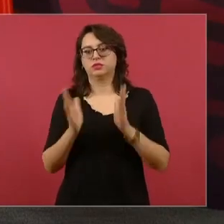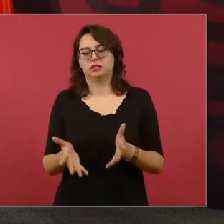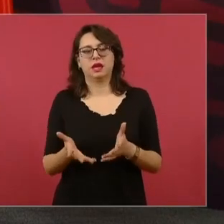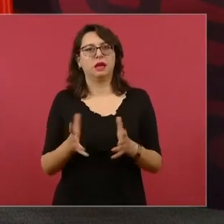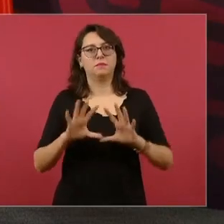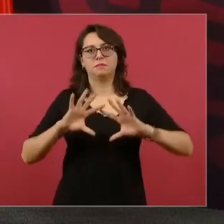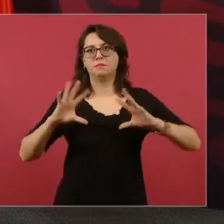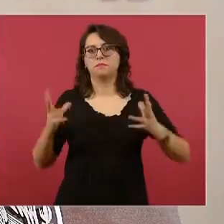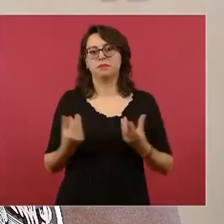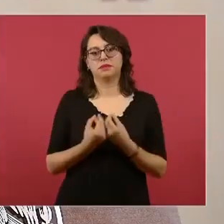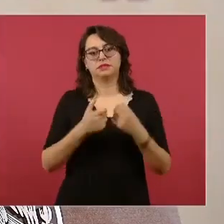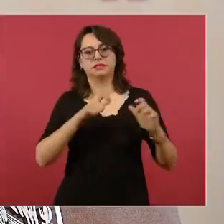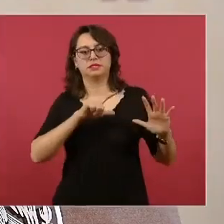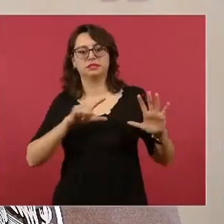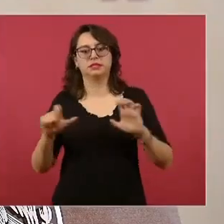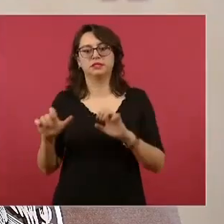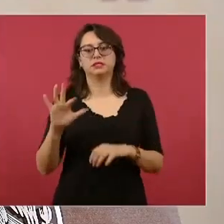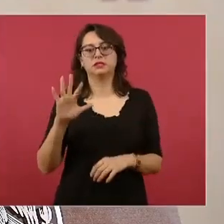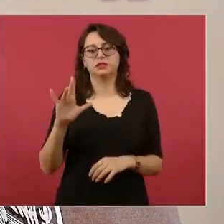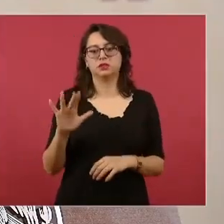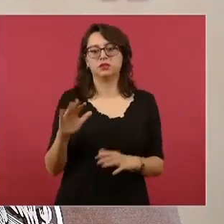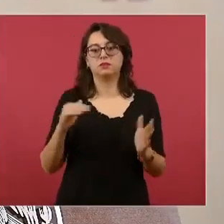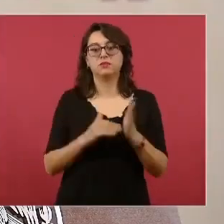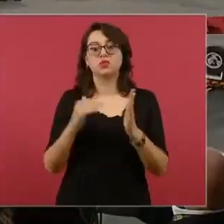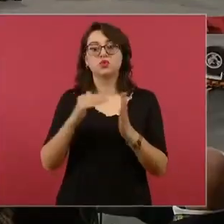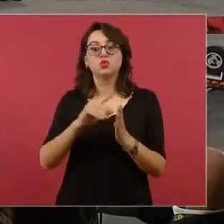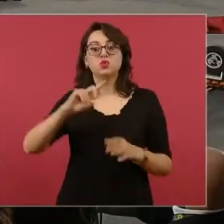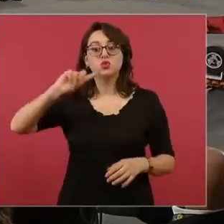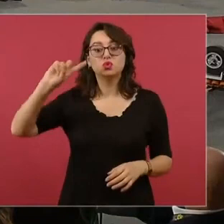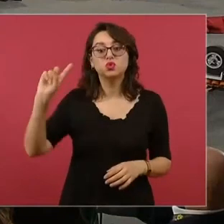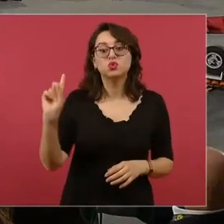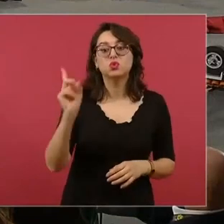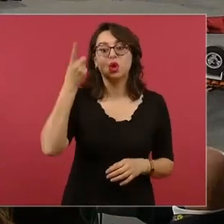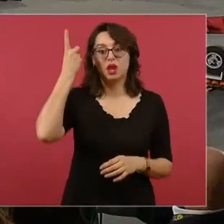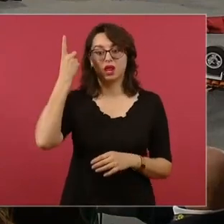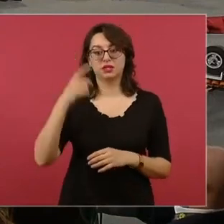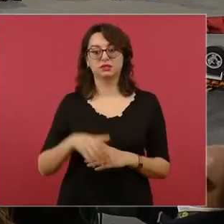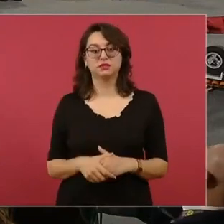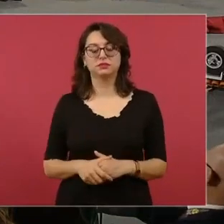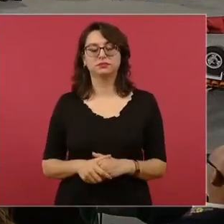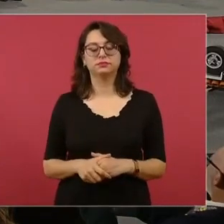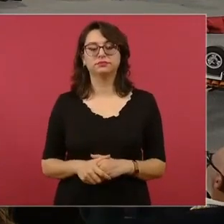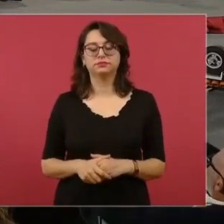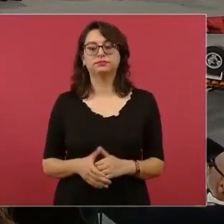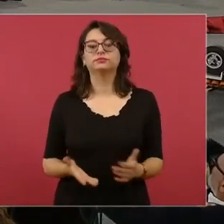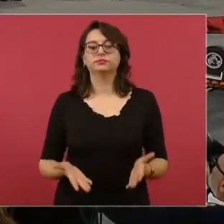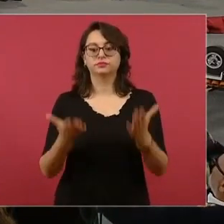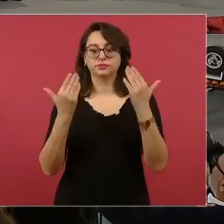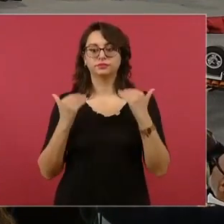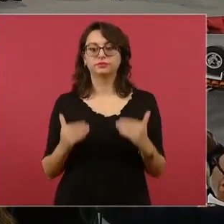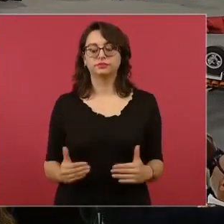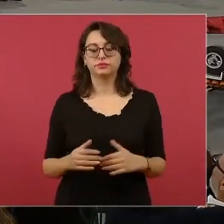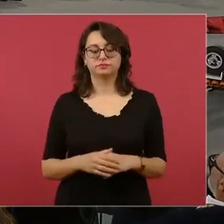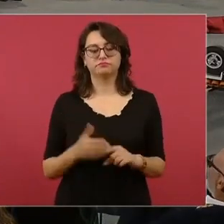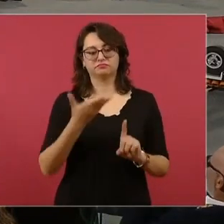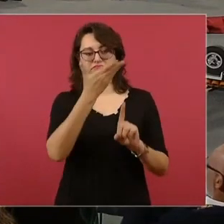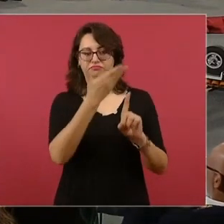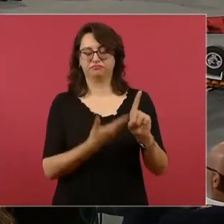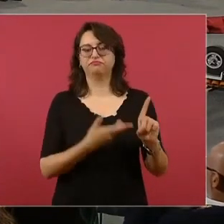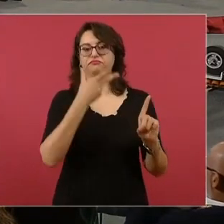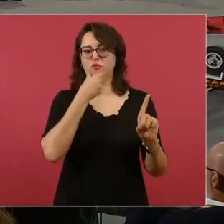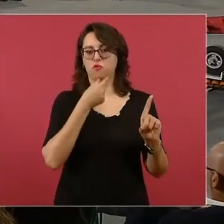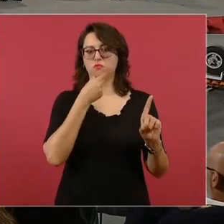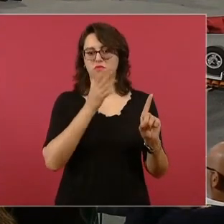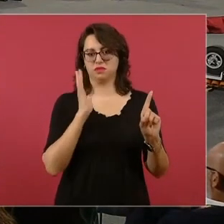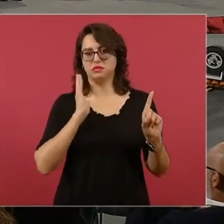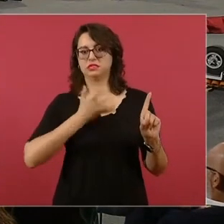de 745 millones de dólares. Adelante, por favor. Ahora, este es el contexto del asunto y